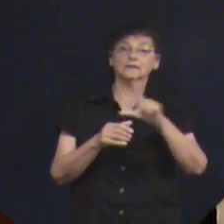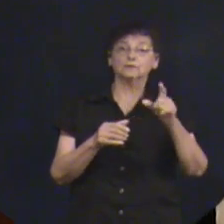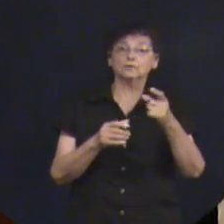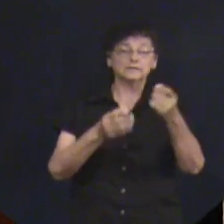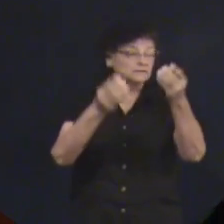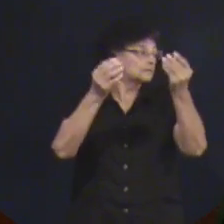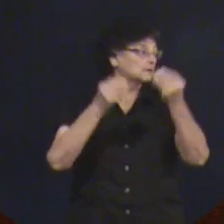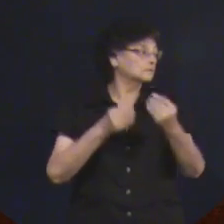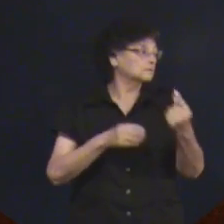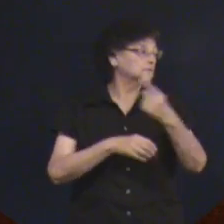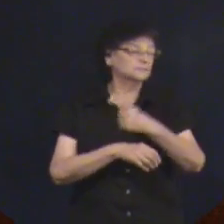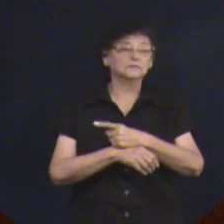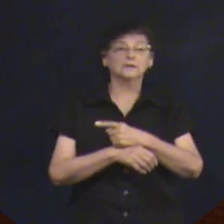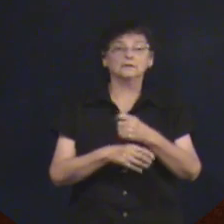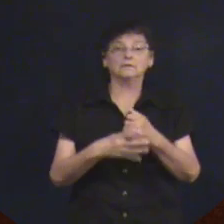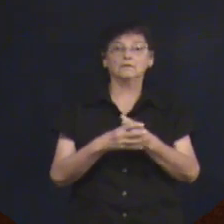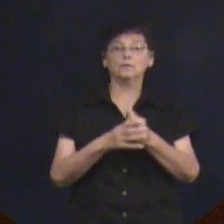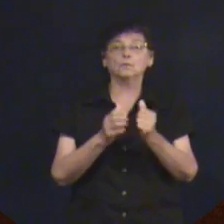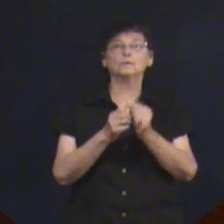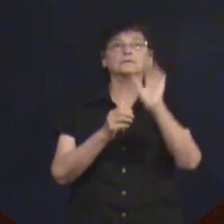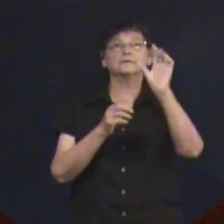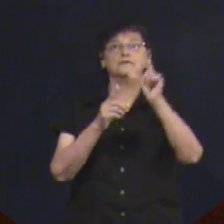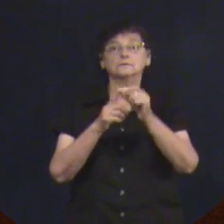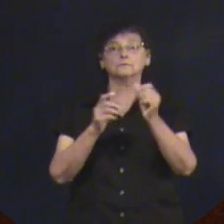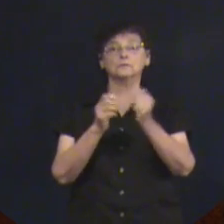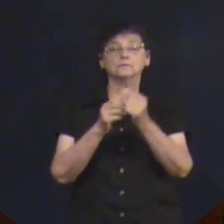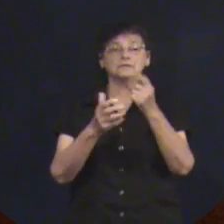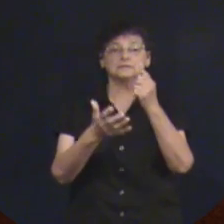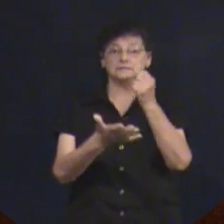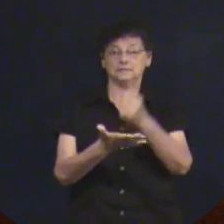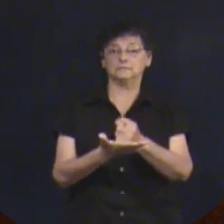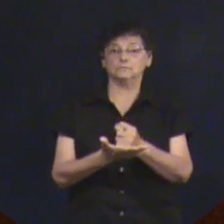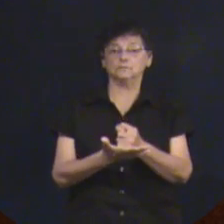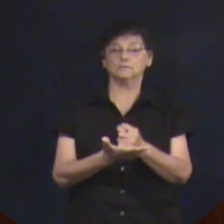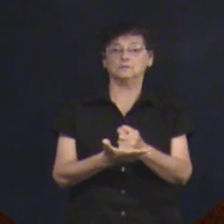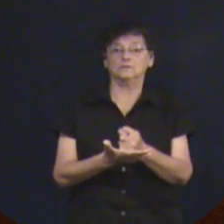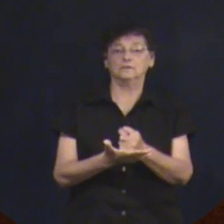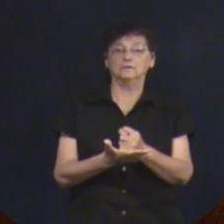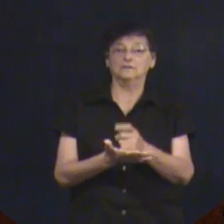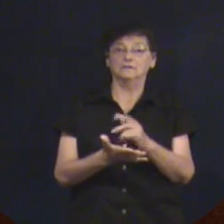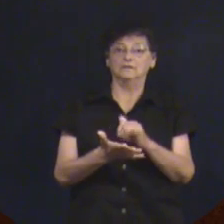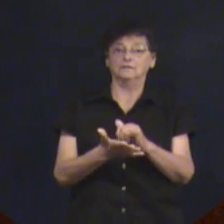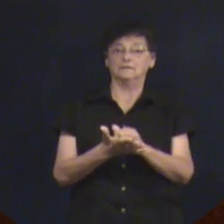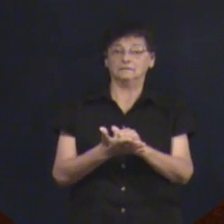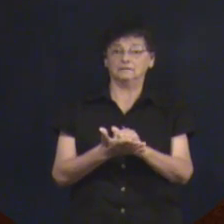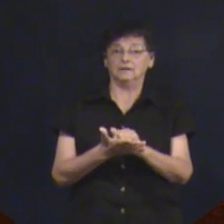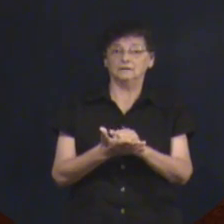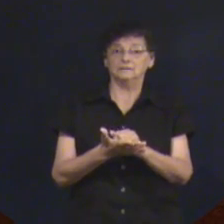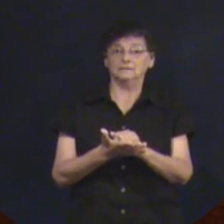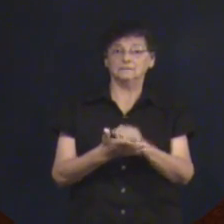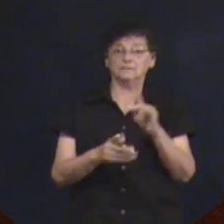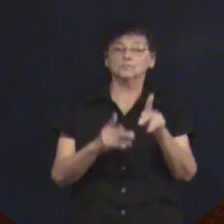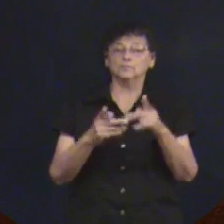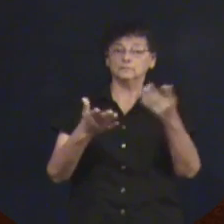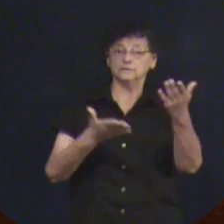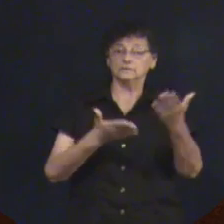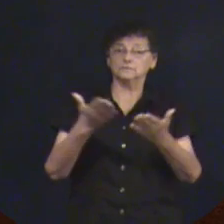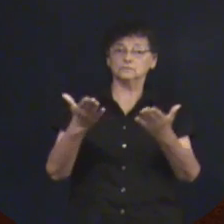viene a decir hoy, con su palabra y con su testimonio, que son los que